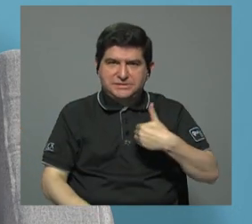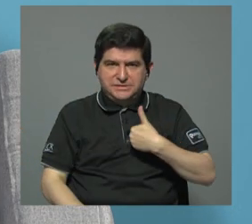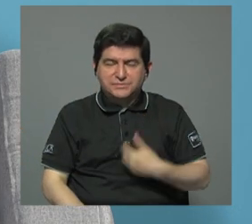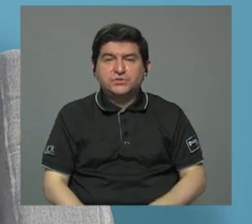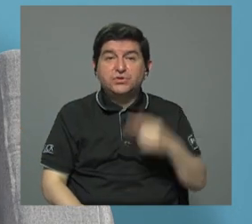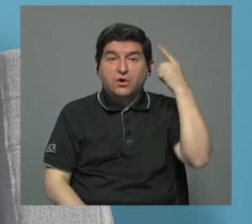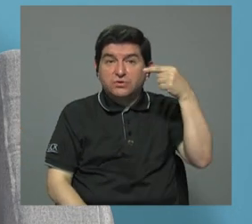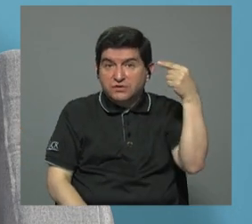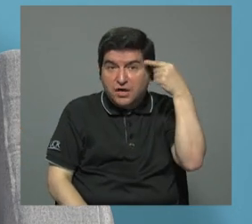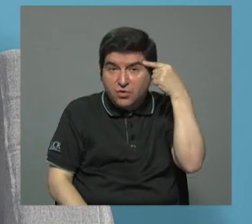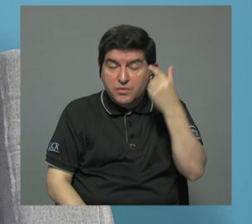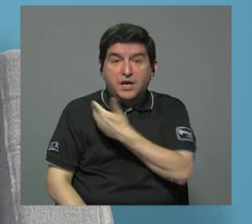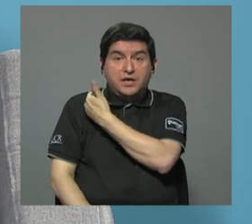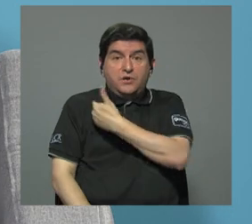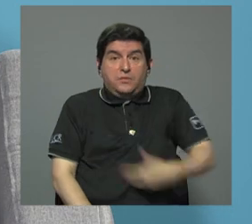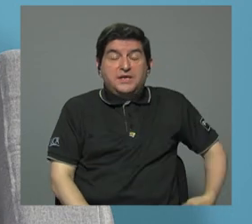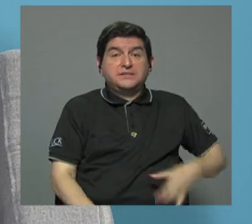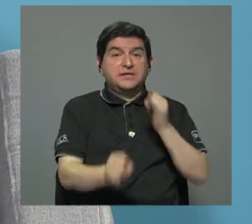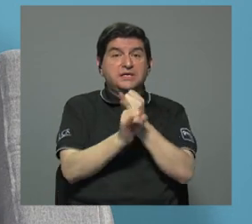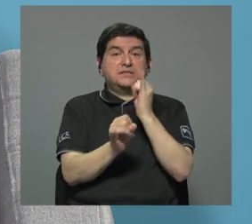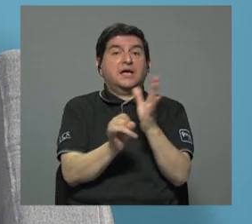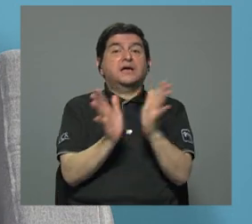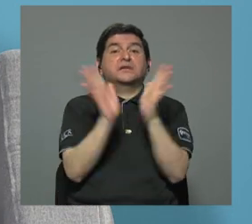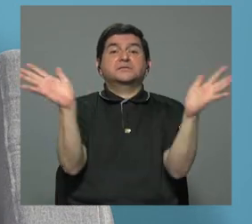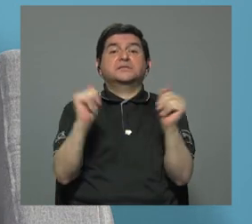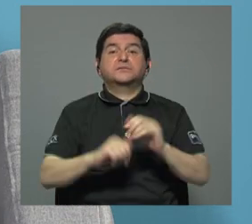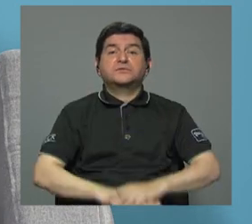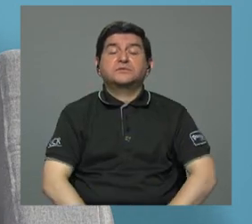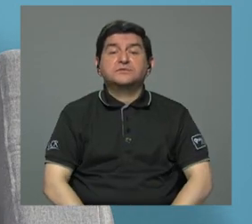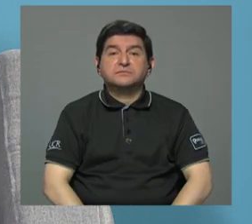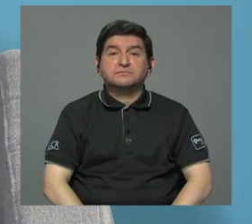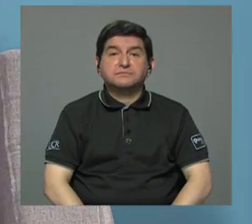al gobierno, al presidente y las instituciones públicas.